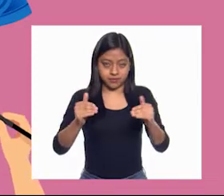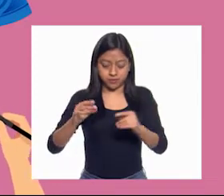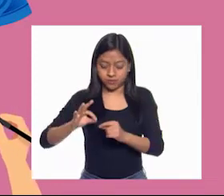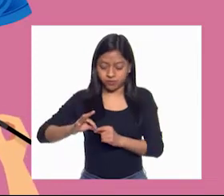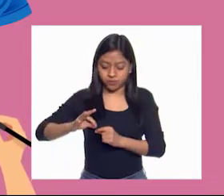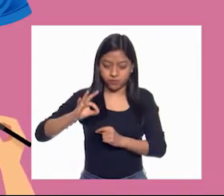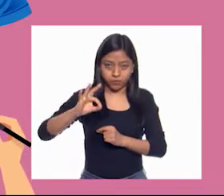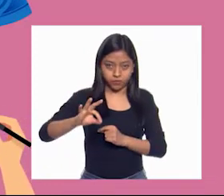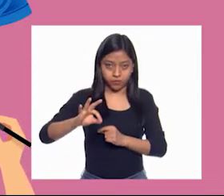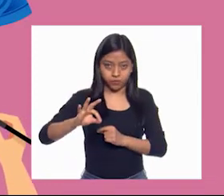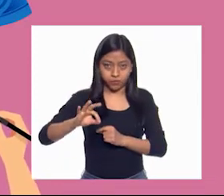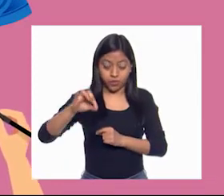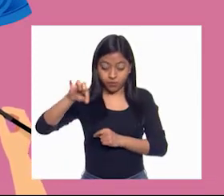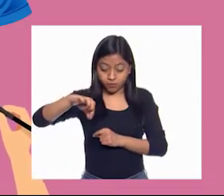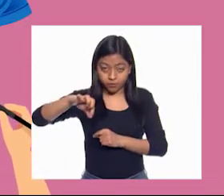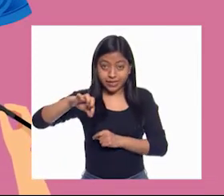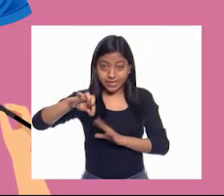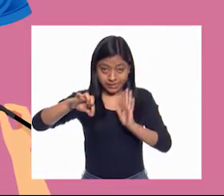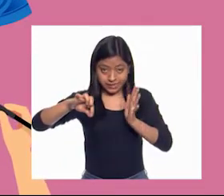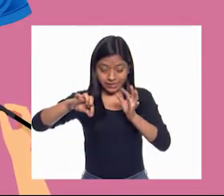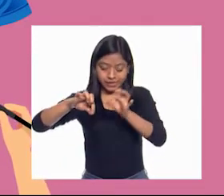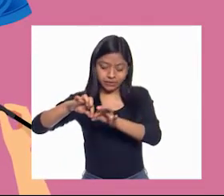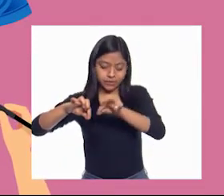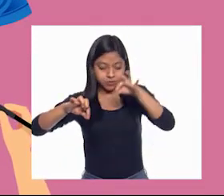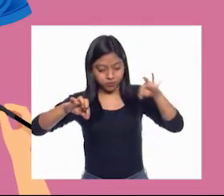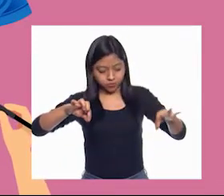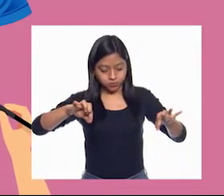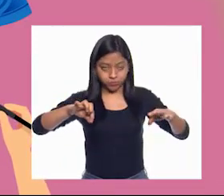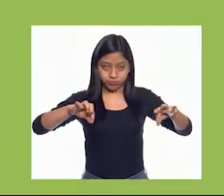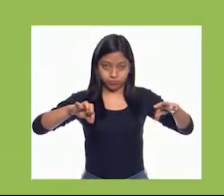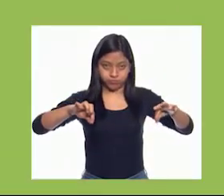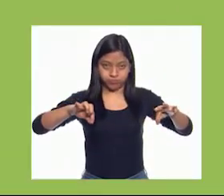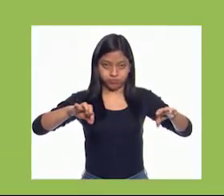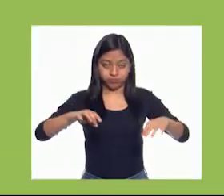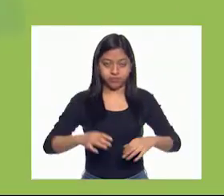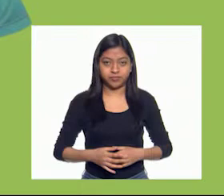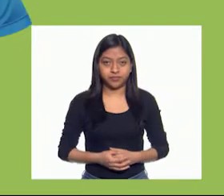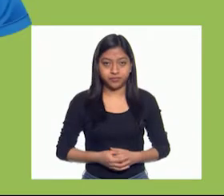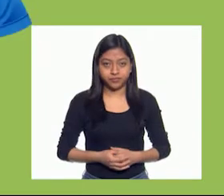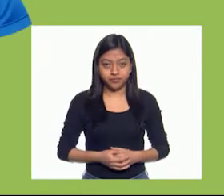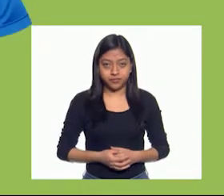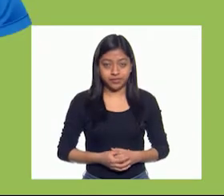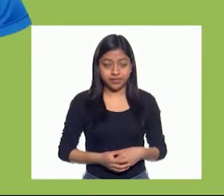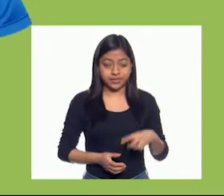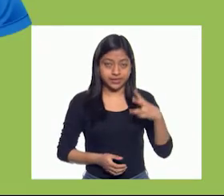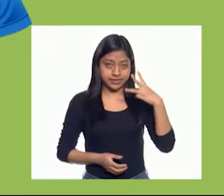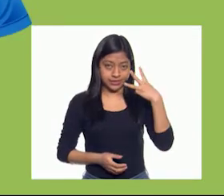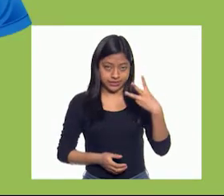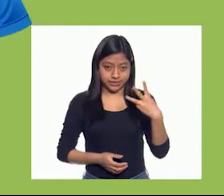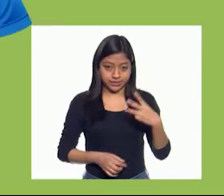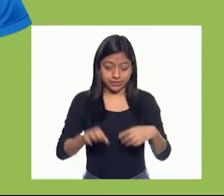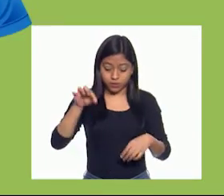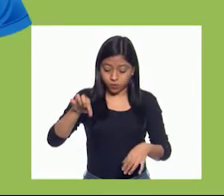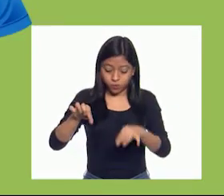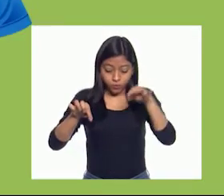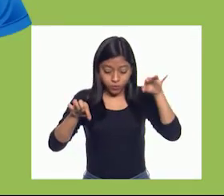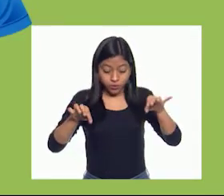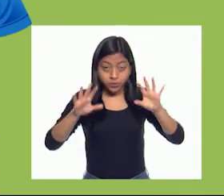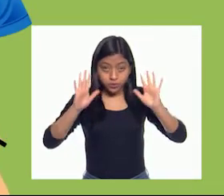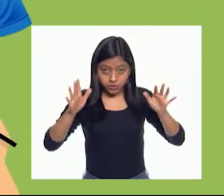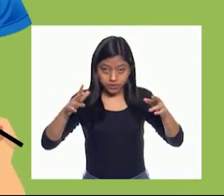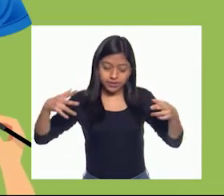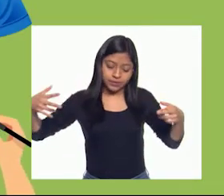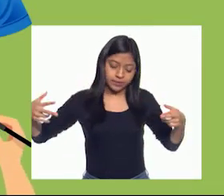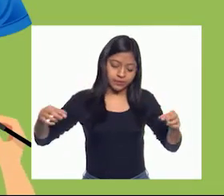arriba. Repite el paso anterior del otro lado de la playera. 3. Traza la línea